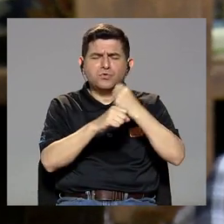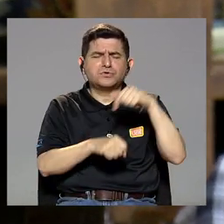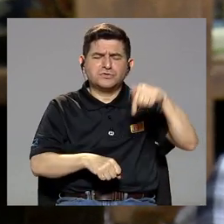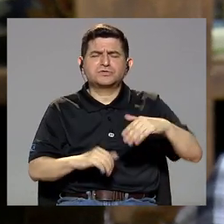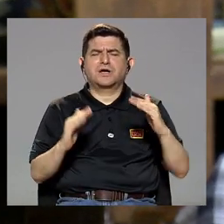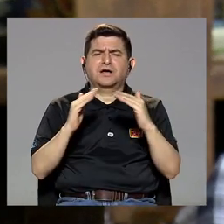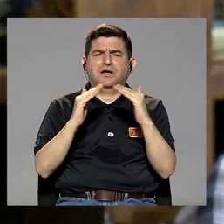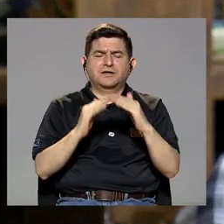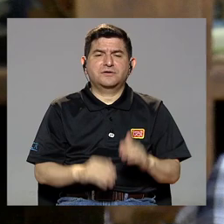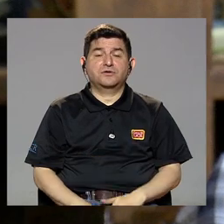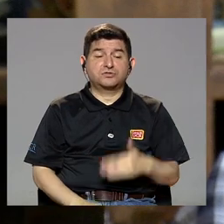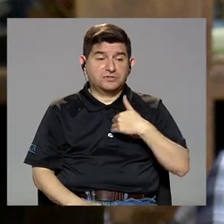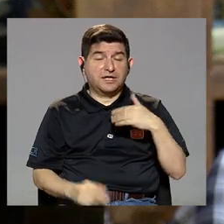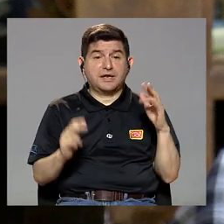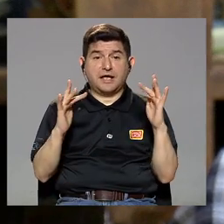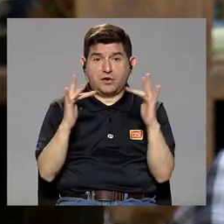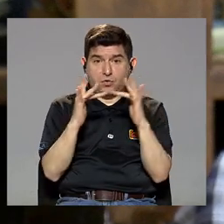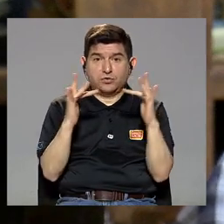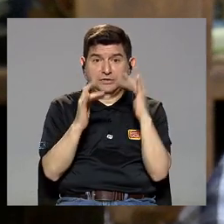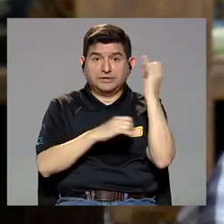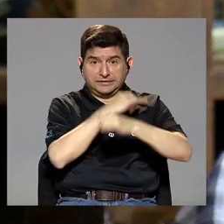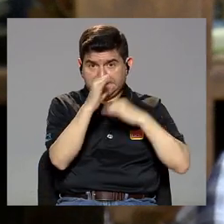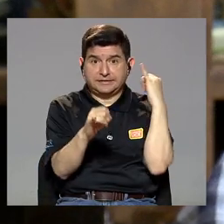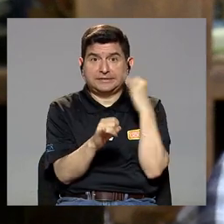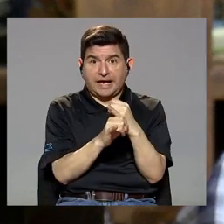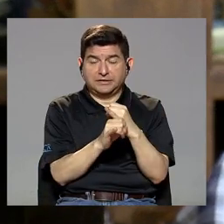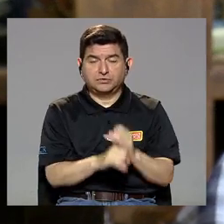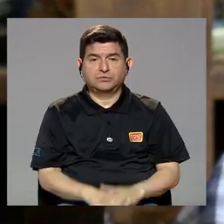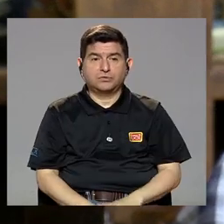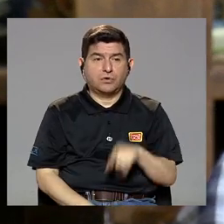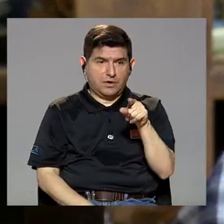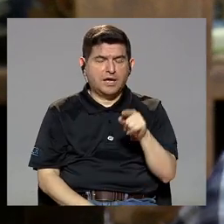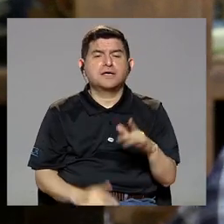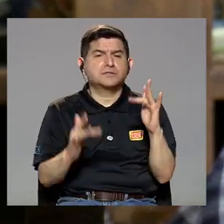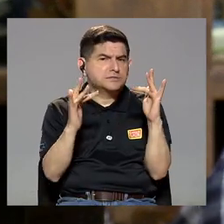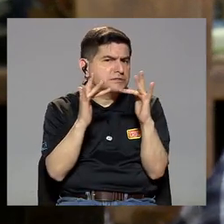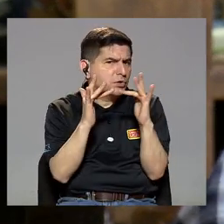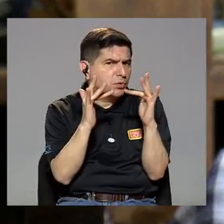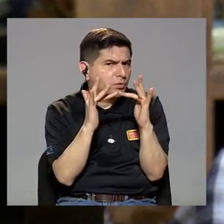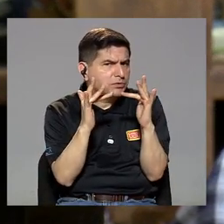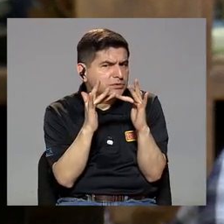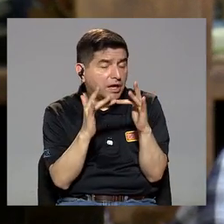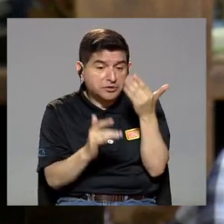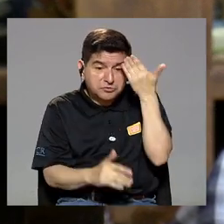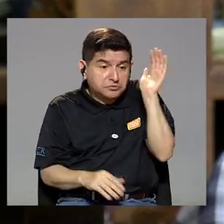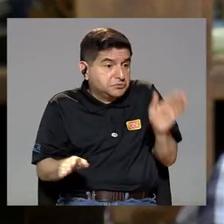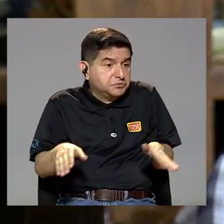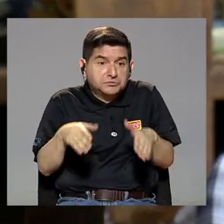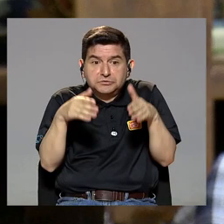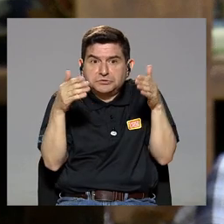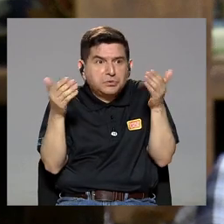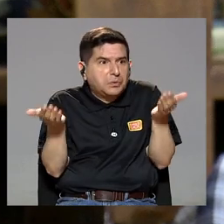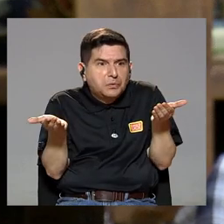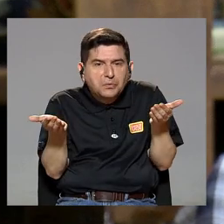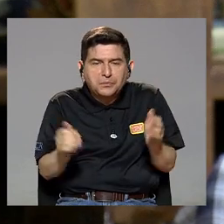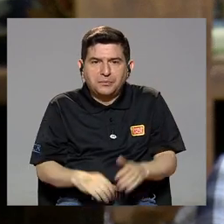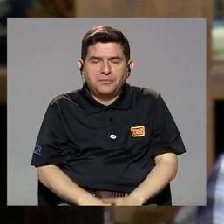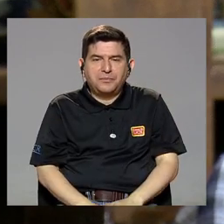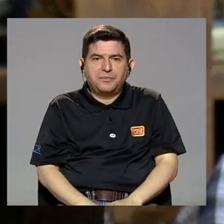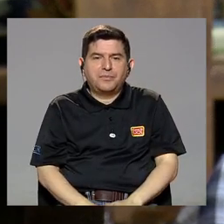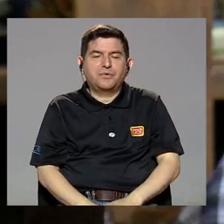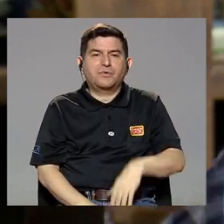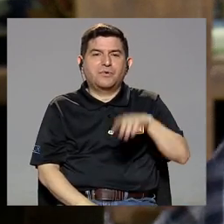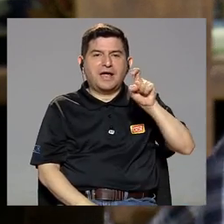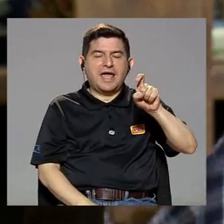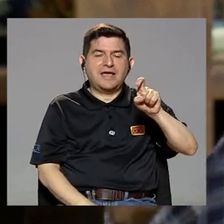conexiones internacionales y él tenía conexiones no sé cómo con la xc